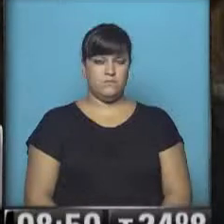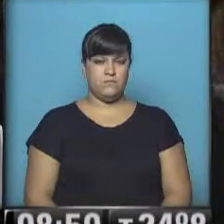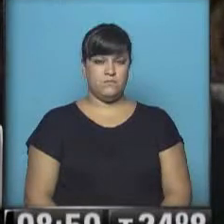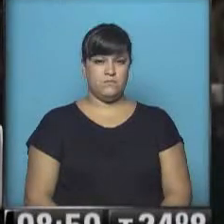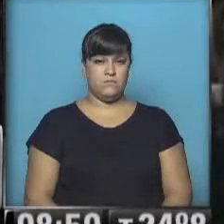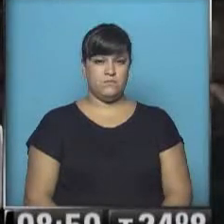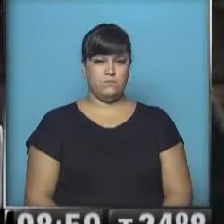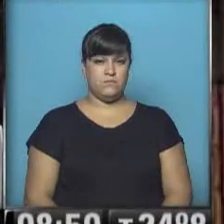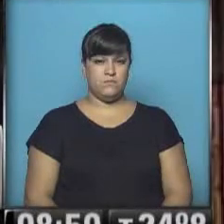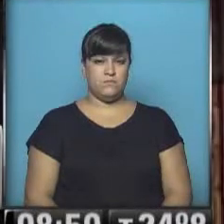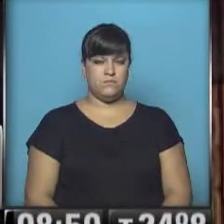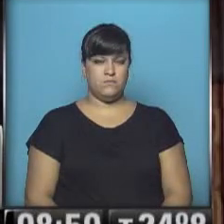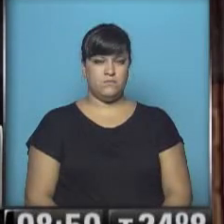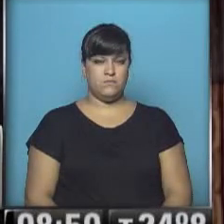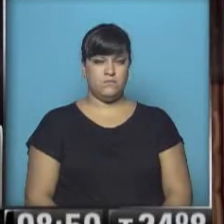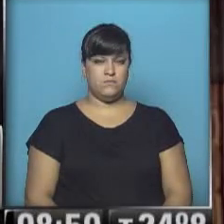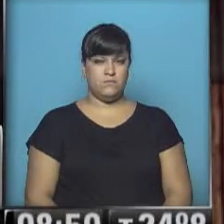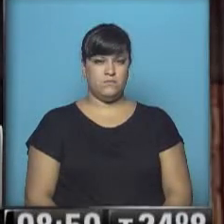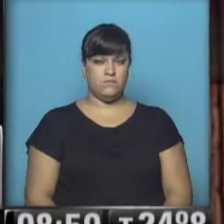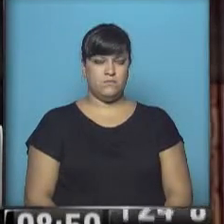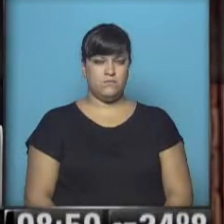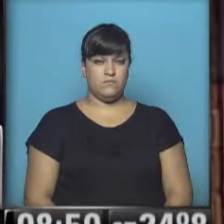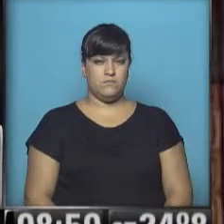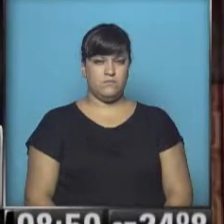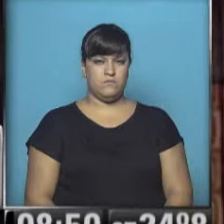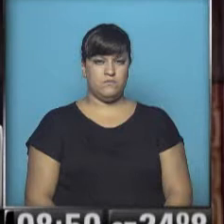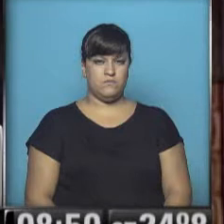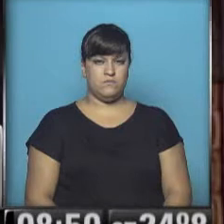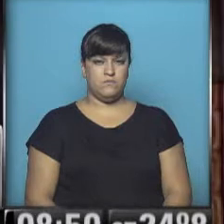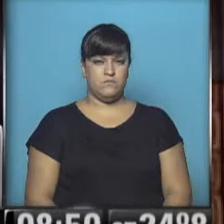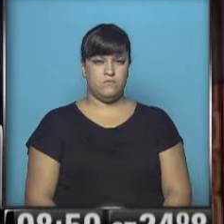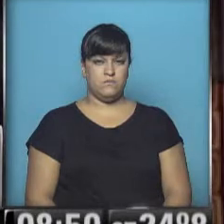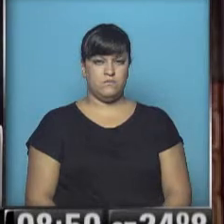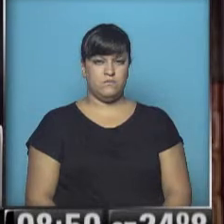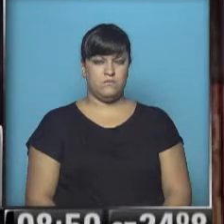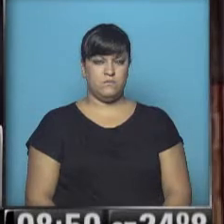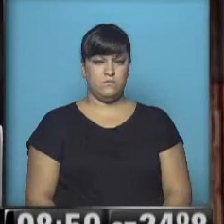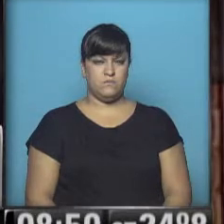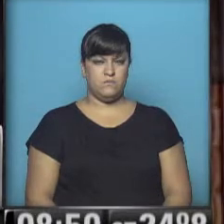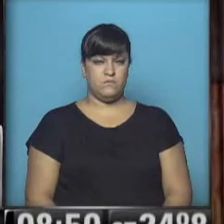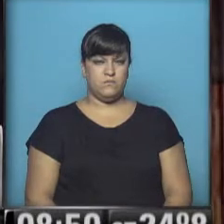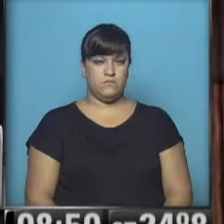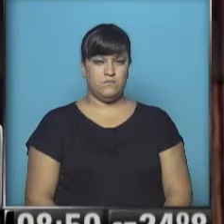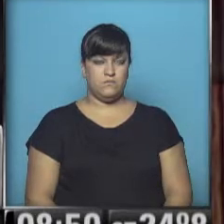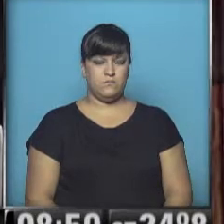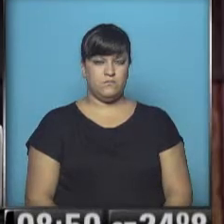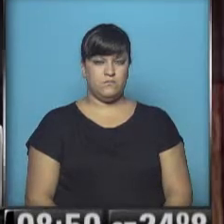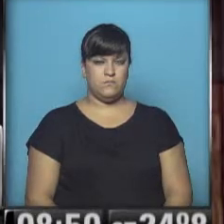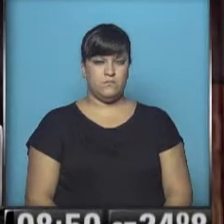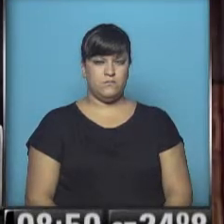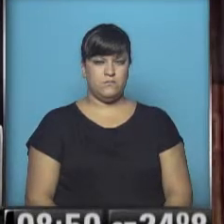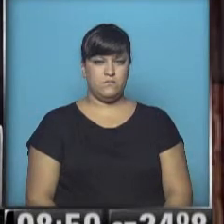primera red y parkour nikita skyteam en primera y típica y helada tonelli